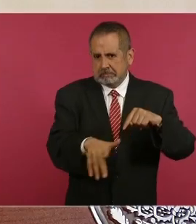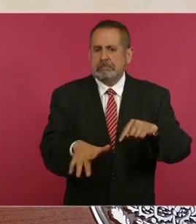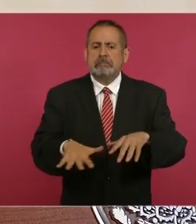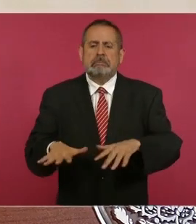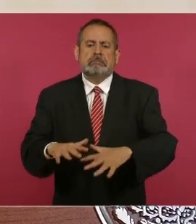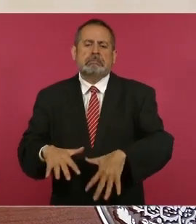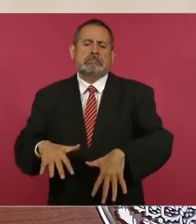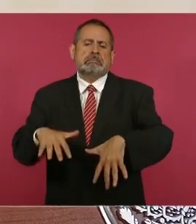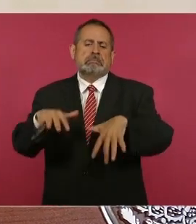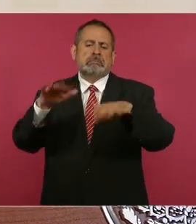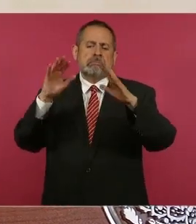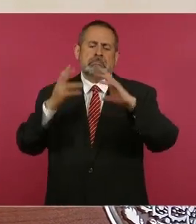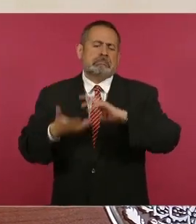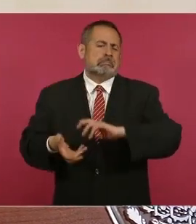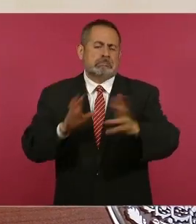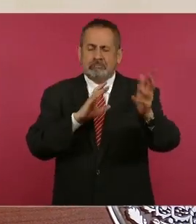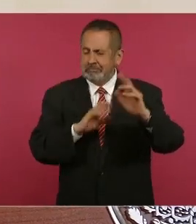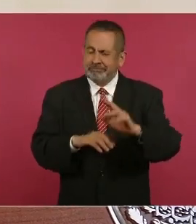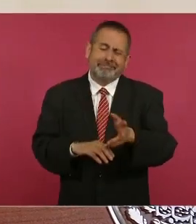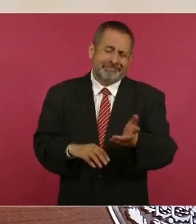inundación